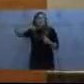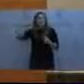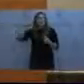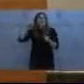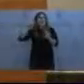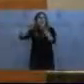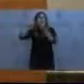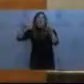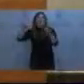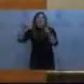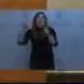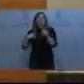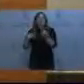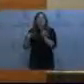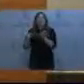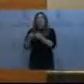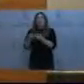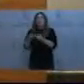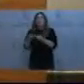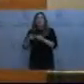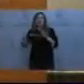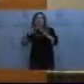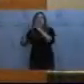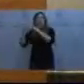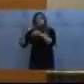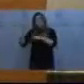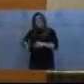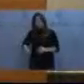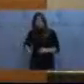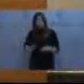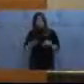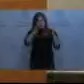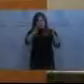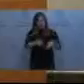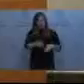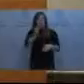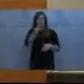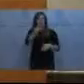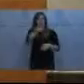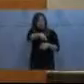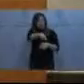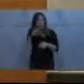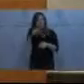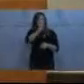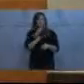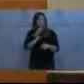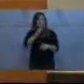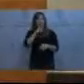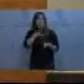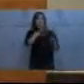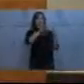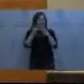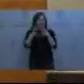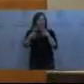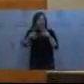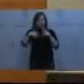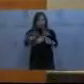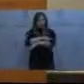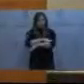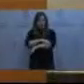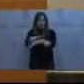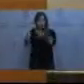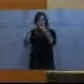un partido político. A usted, señor Fernández, los asturianos le han elegido para liderar este Gobierno y